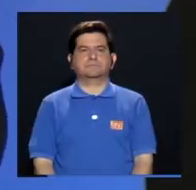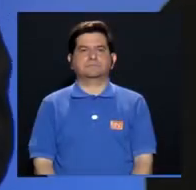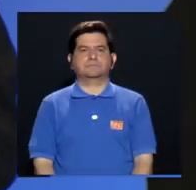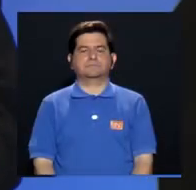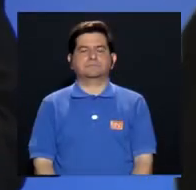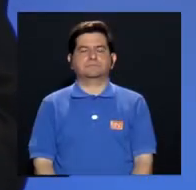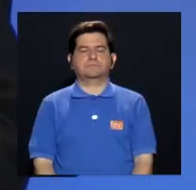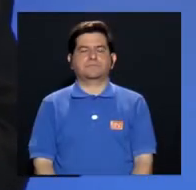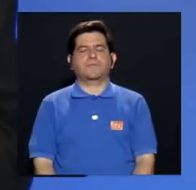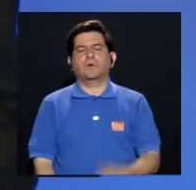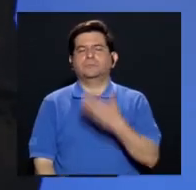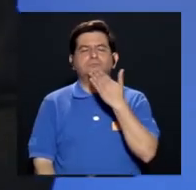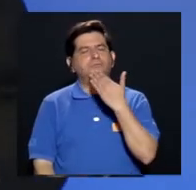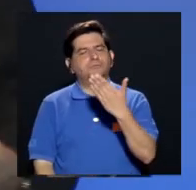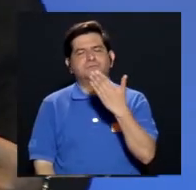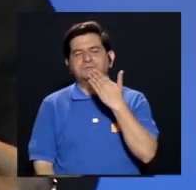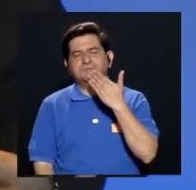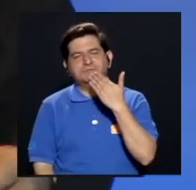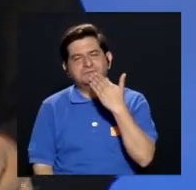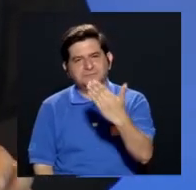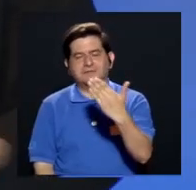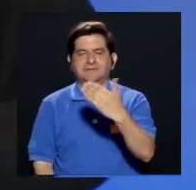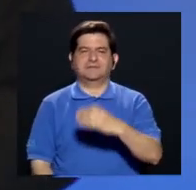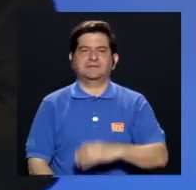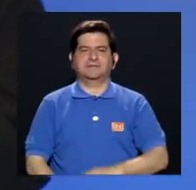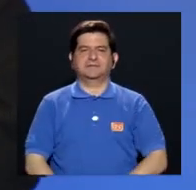Mi más profundo agradecimiento